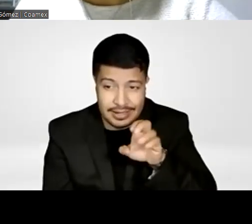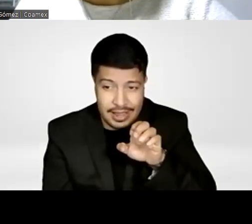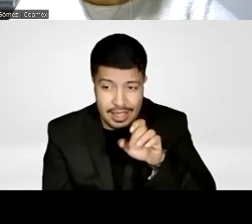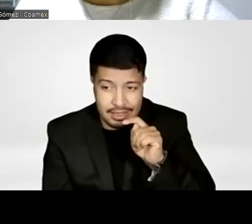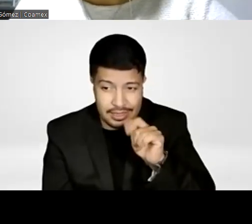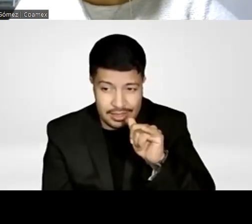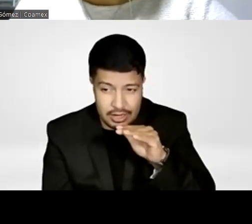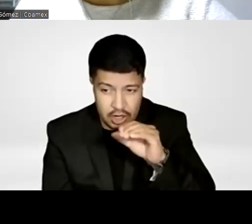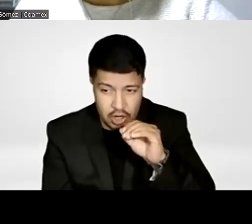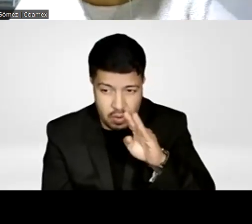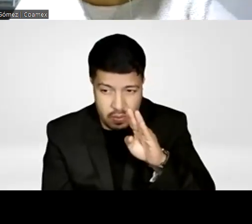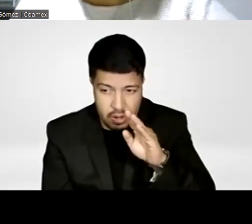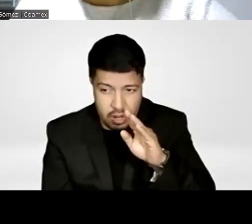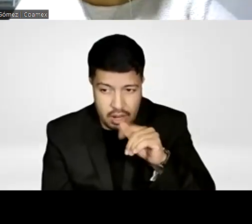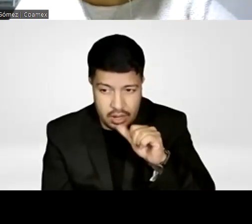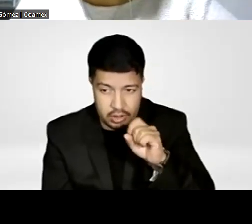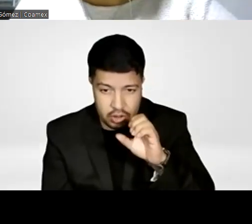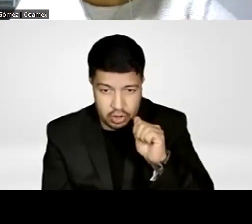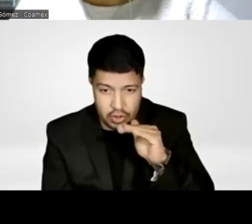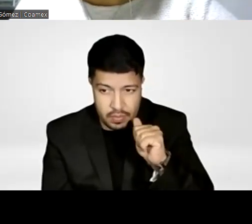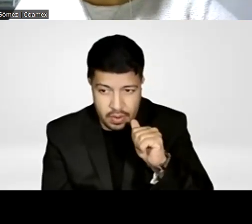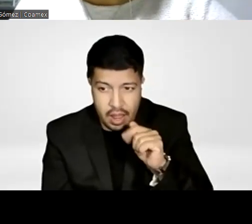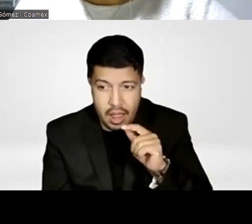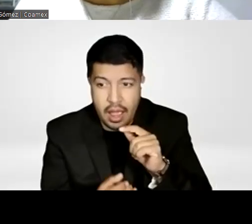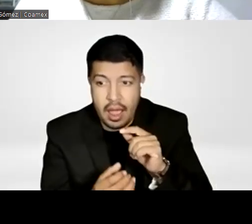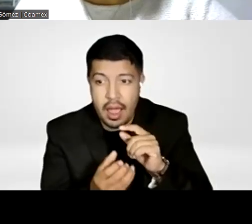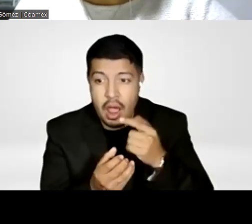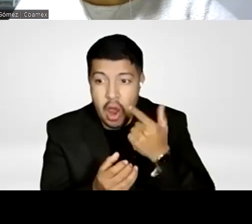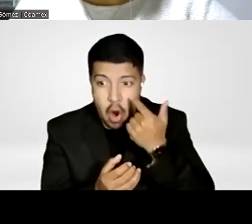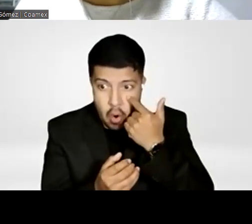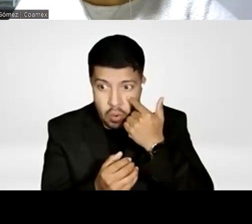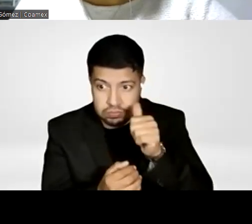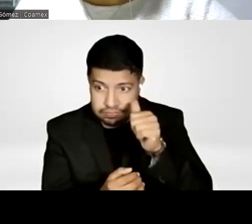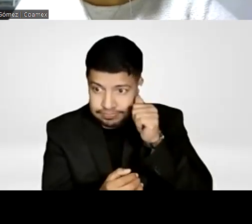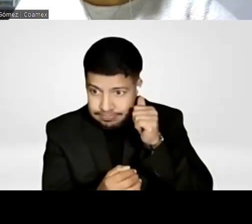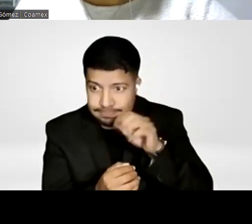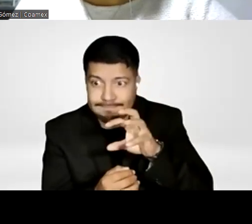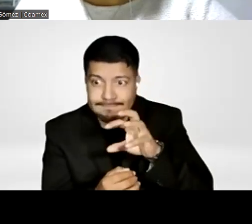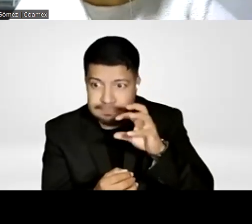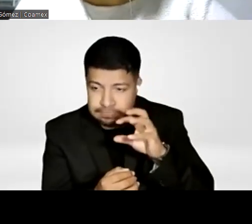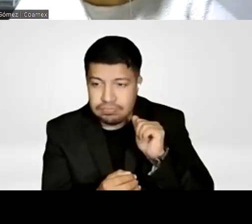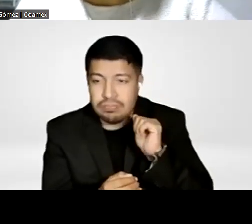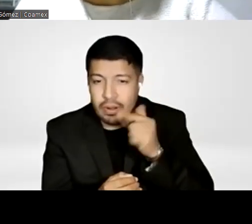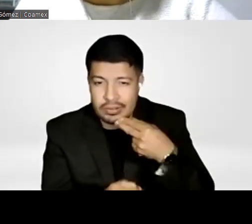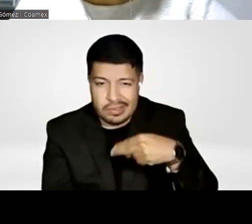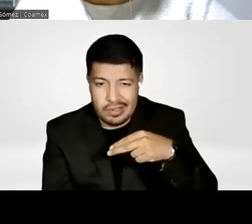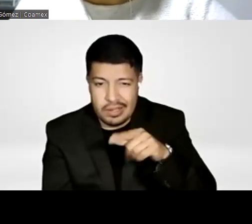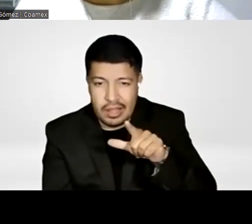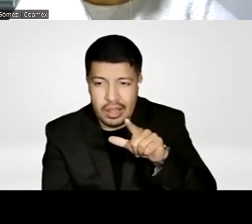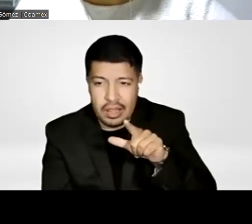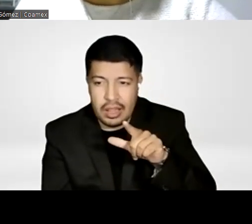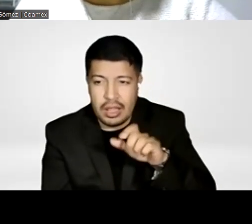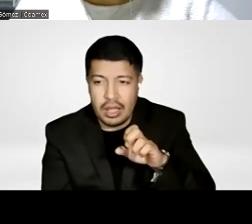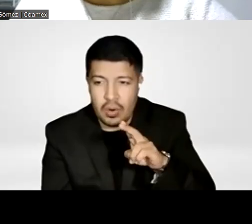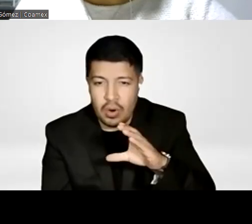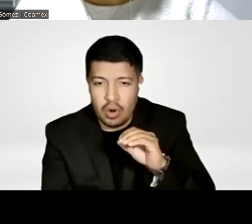más común intraocular en la infancia, la principal característica es algo que se llama leucocoria o